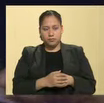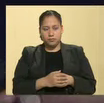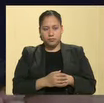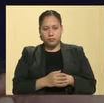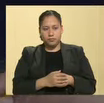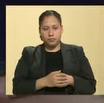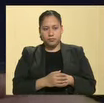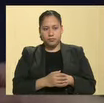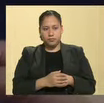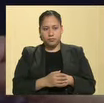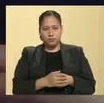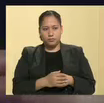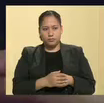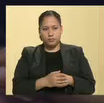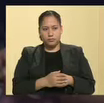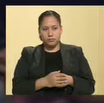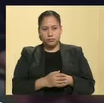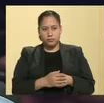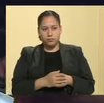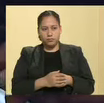Ay, mira, a ver.